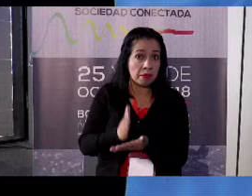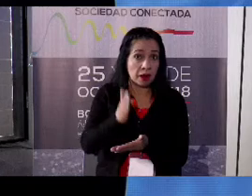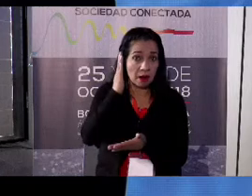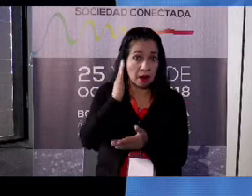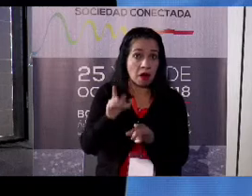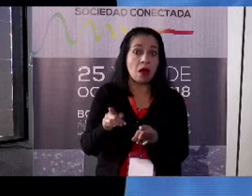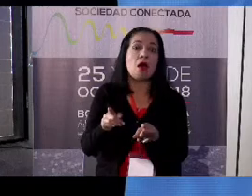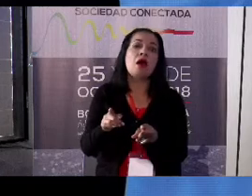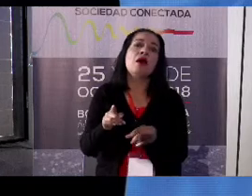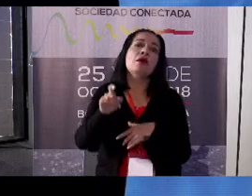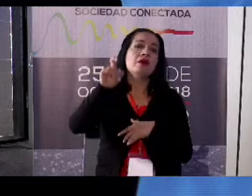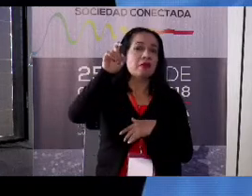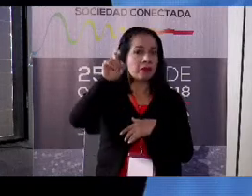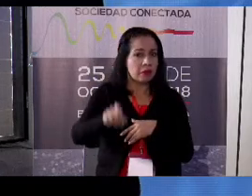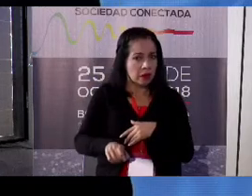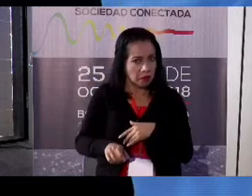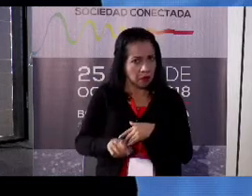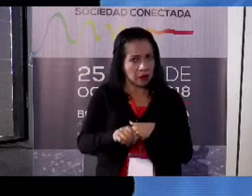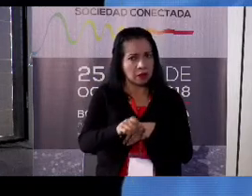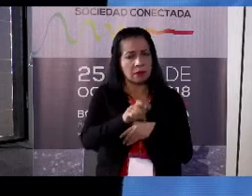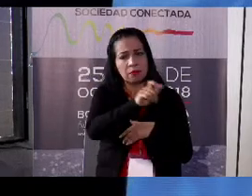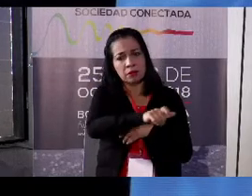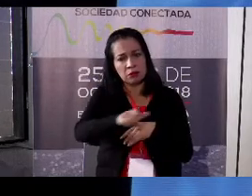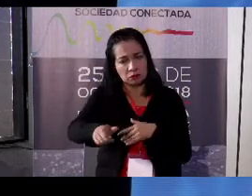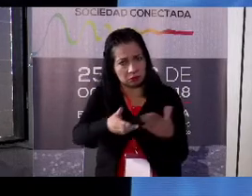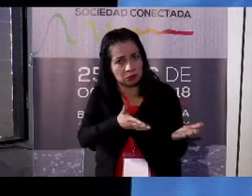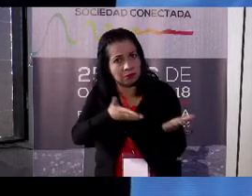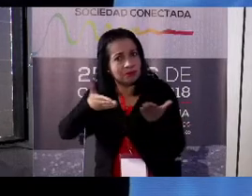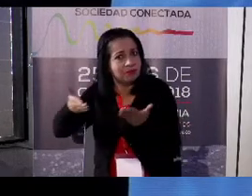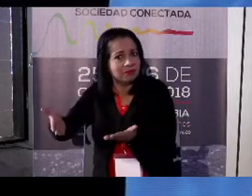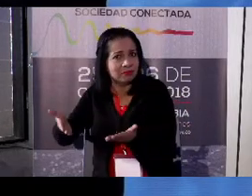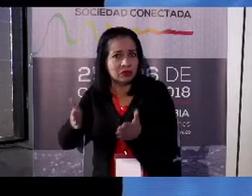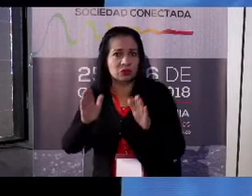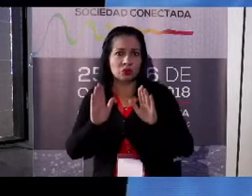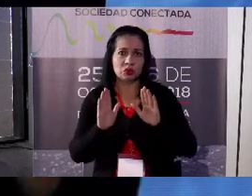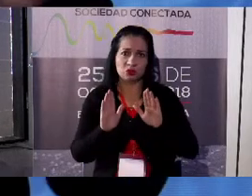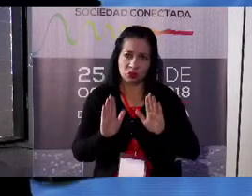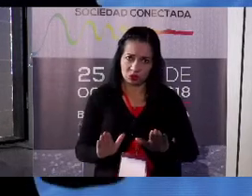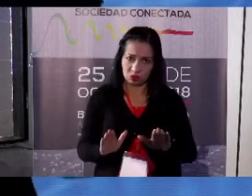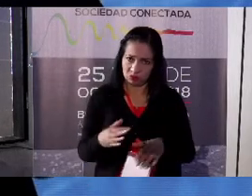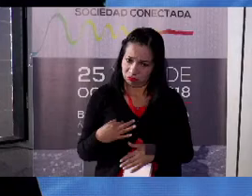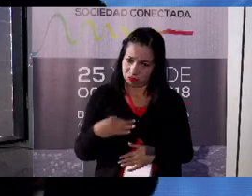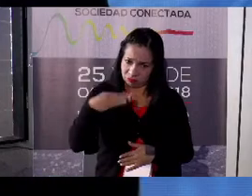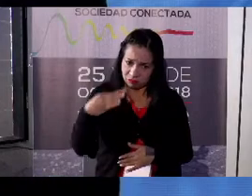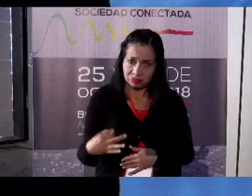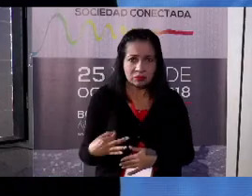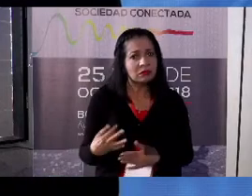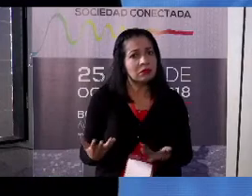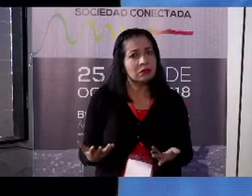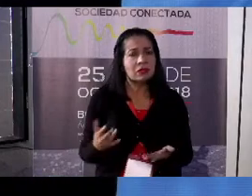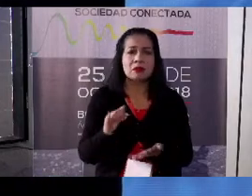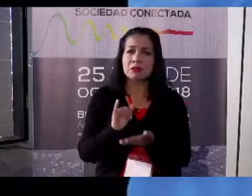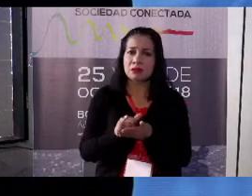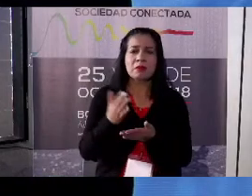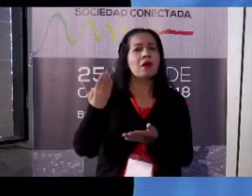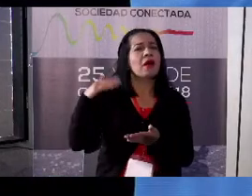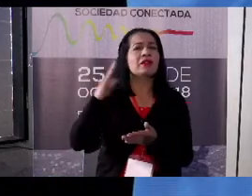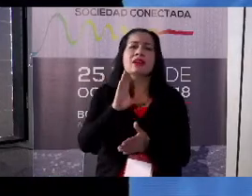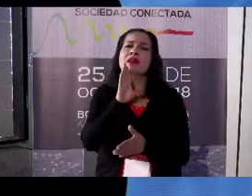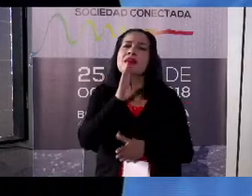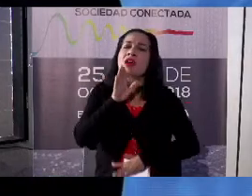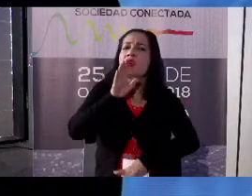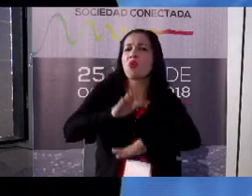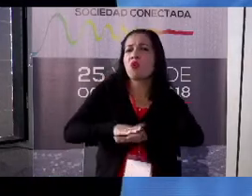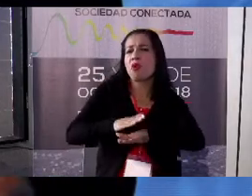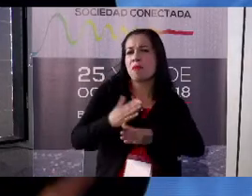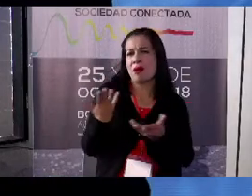sea recibida de la forma en que tiene que ser recibida Quién es el que ha ocasionado todo esto desde hace miles de